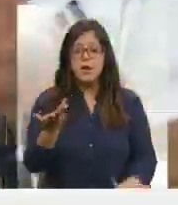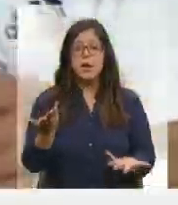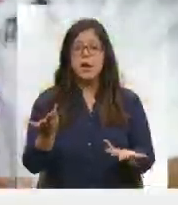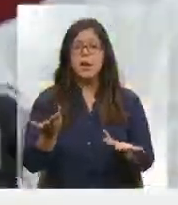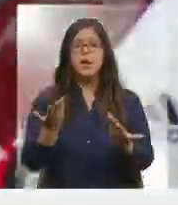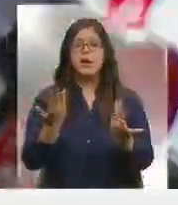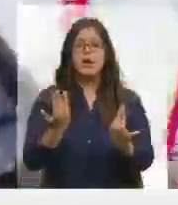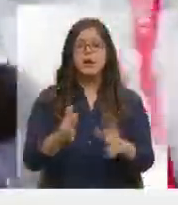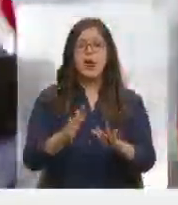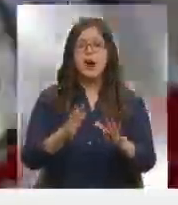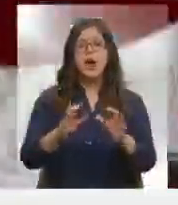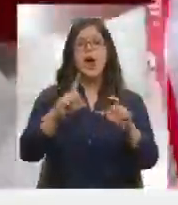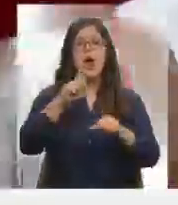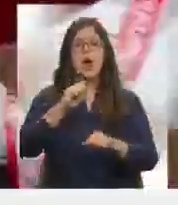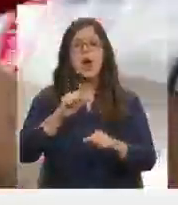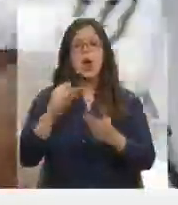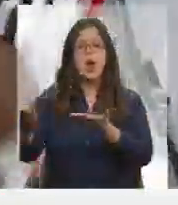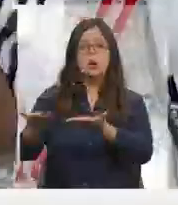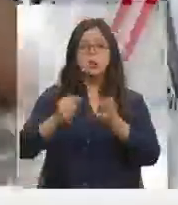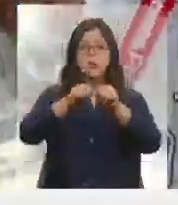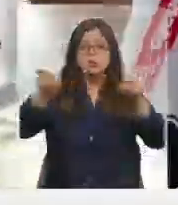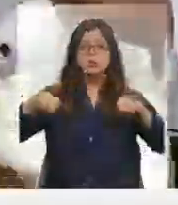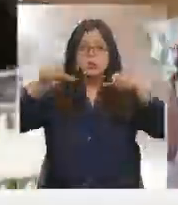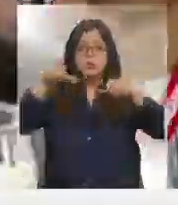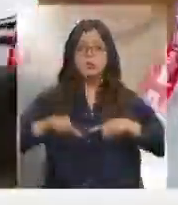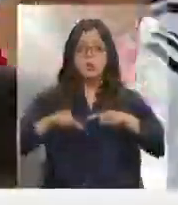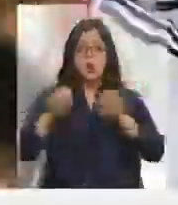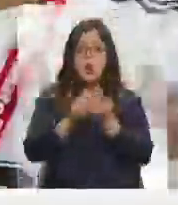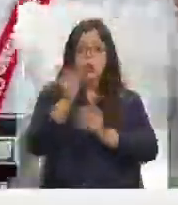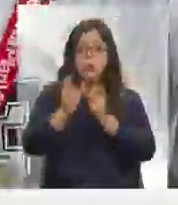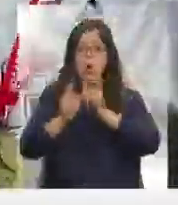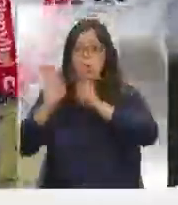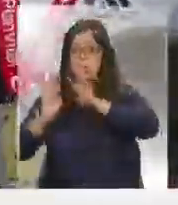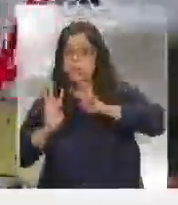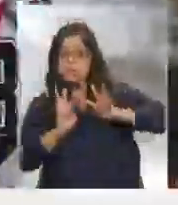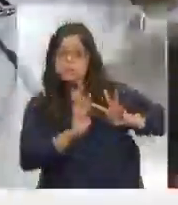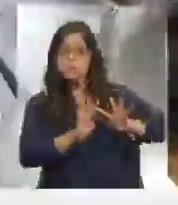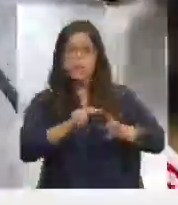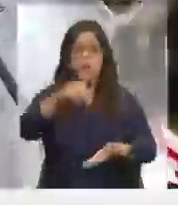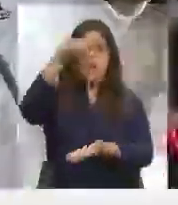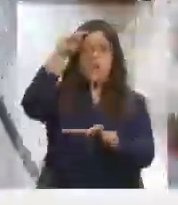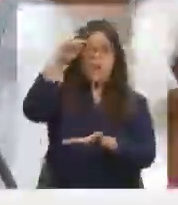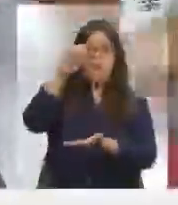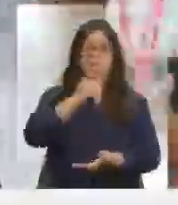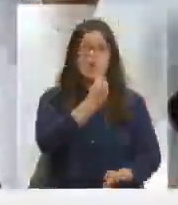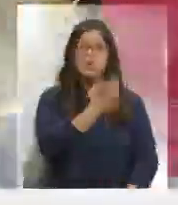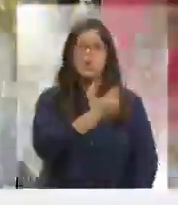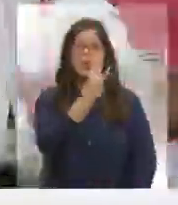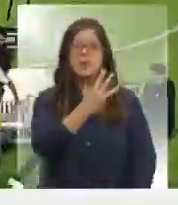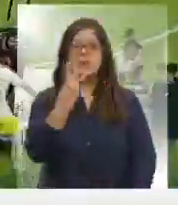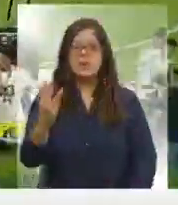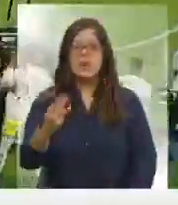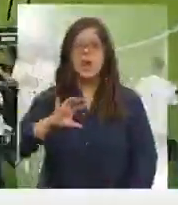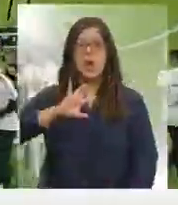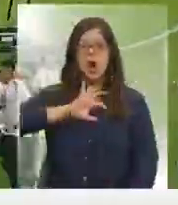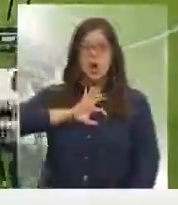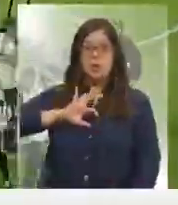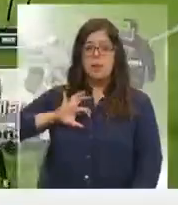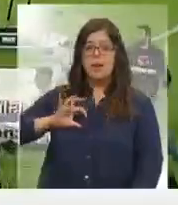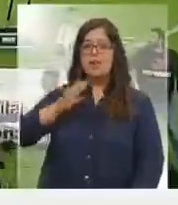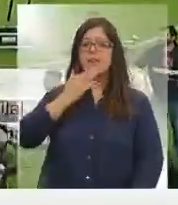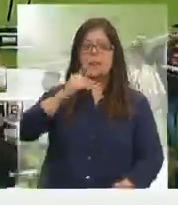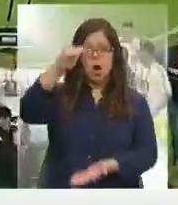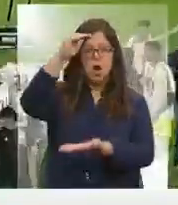recibe hoy en una cancha llena del Monumental su copa, su título 33, con medallas y